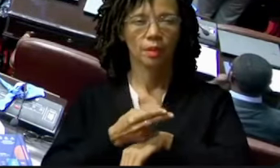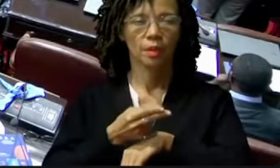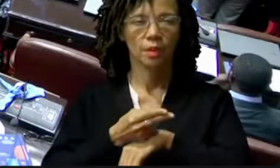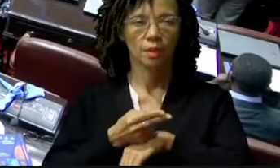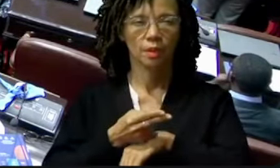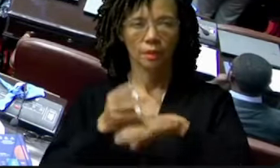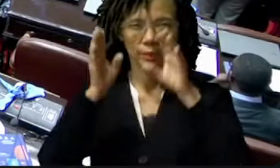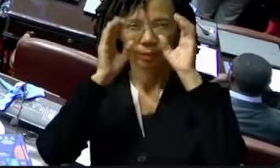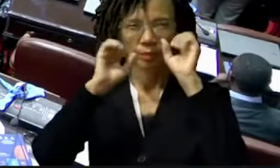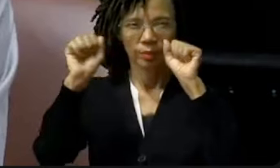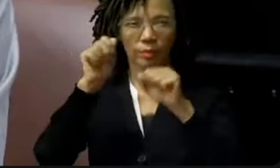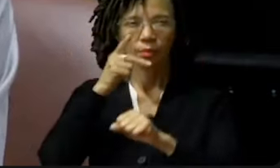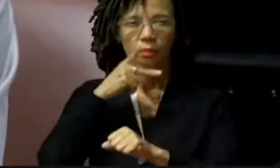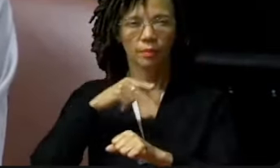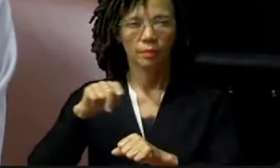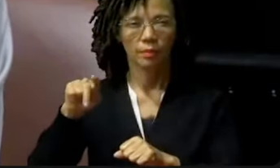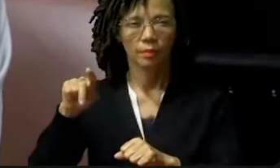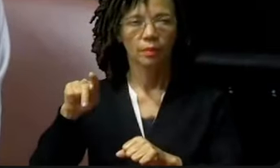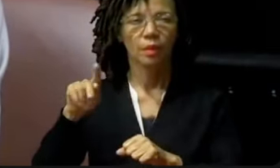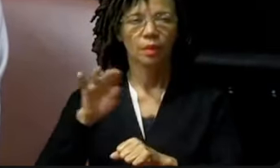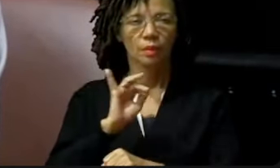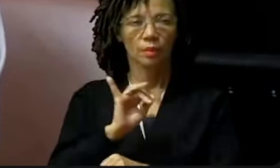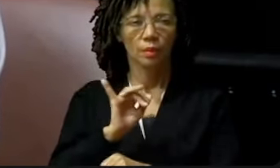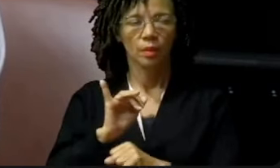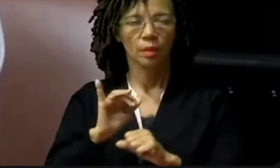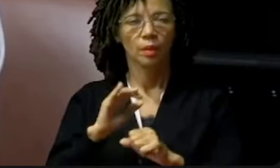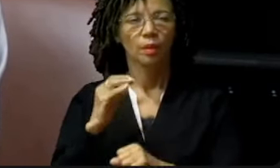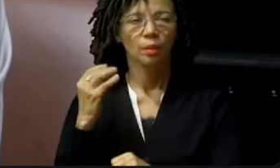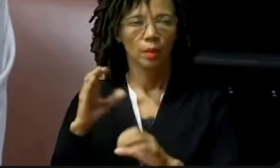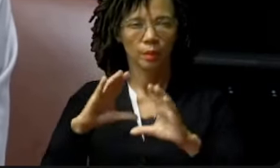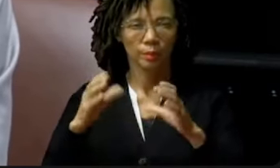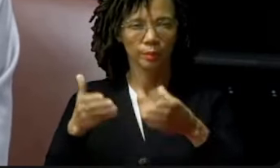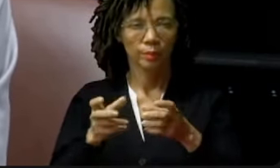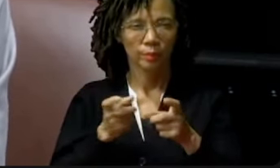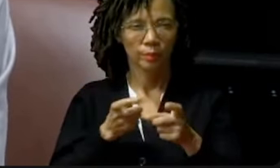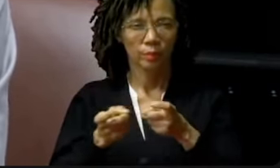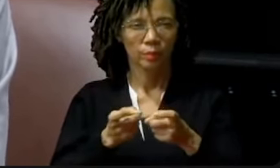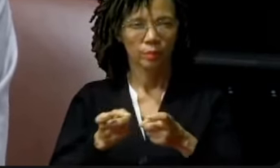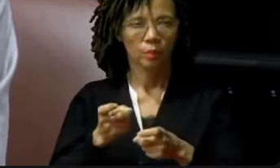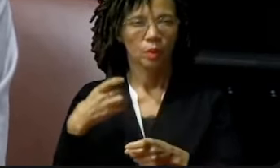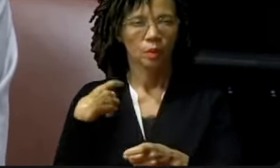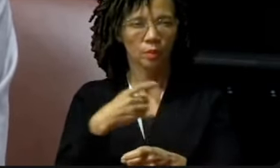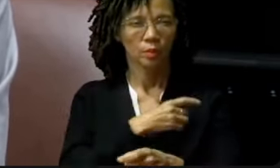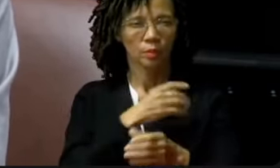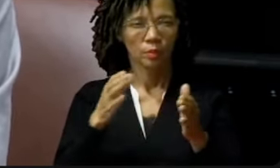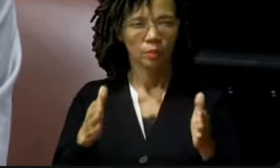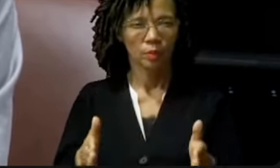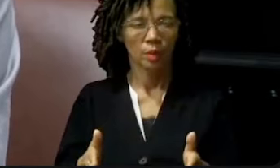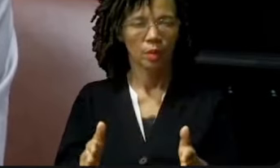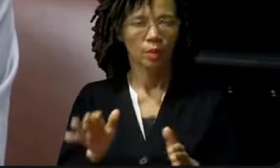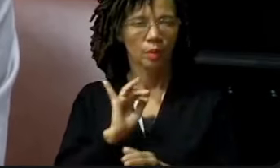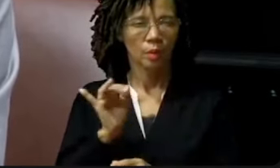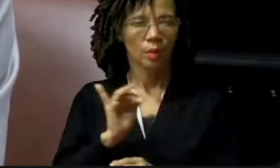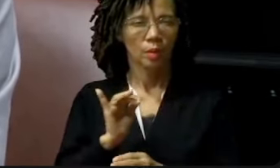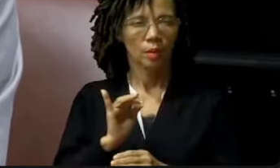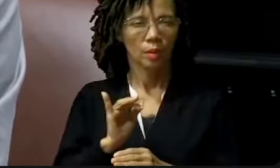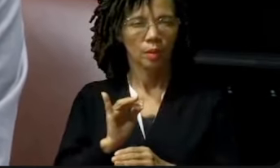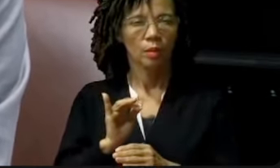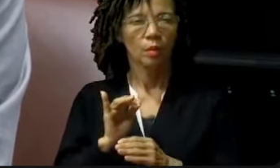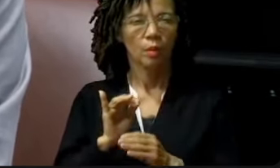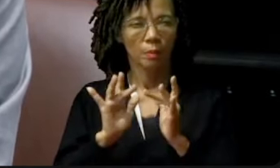a todos los colegas diputados y diputadas, a la prensa que nos cubre y a las